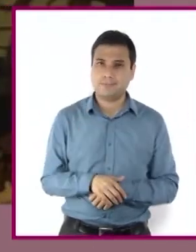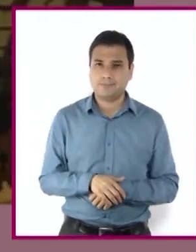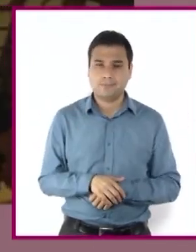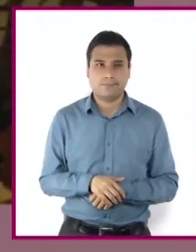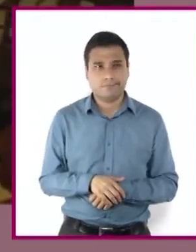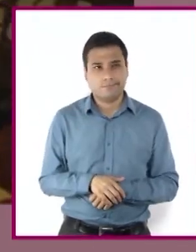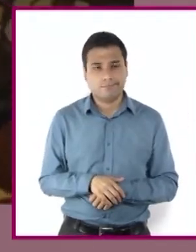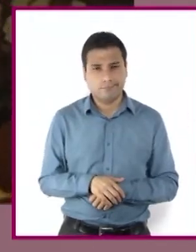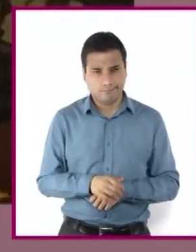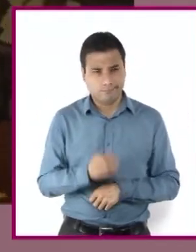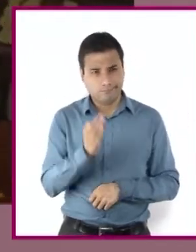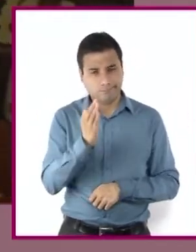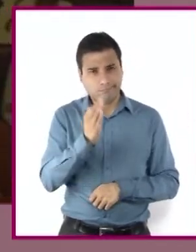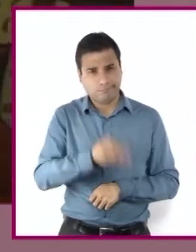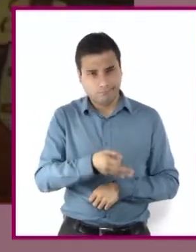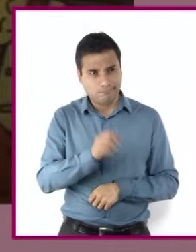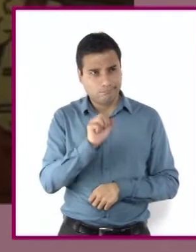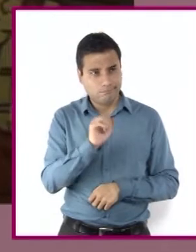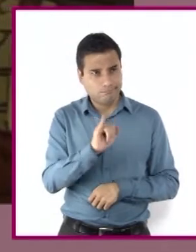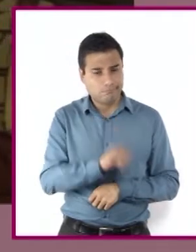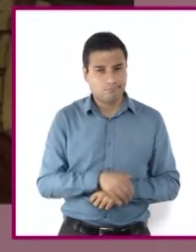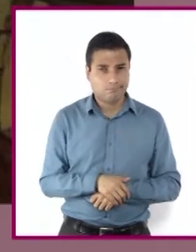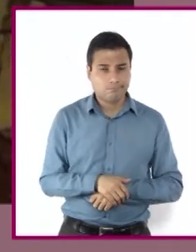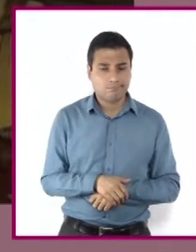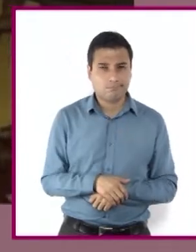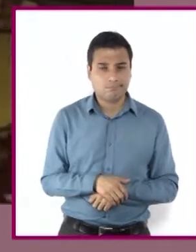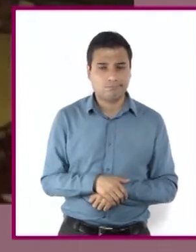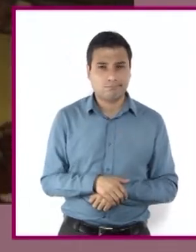Nanahuatzin aceptó de buena gana la propuesta.